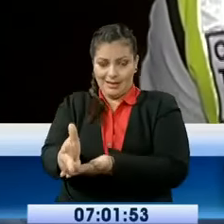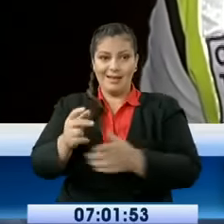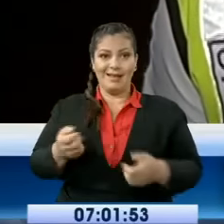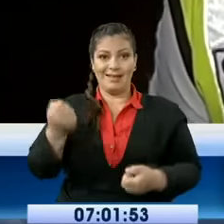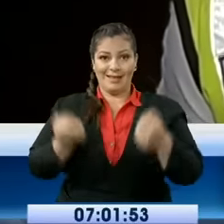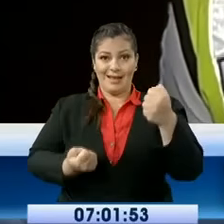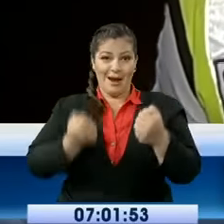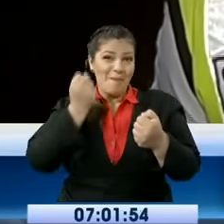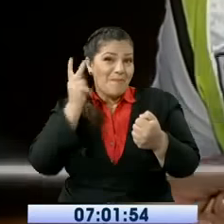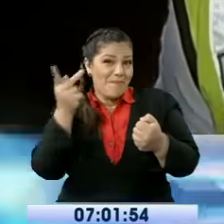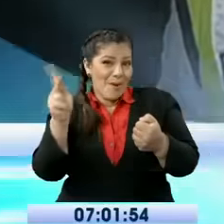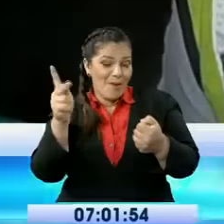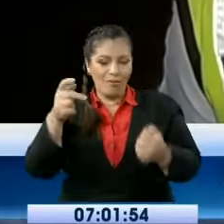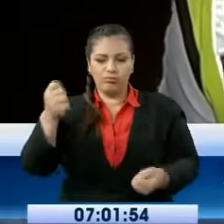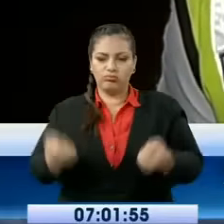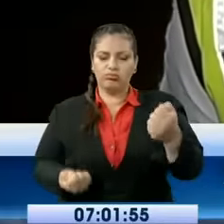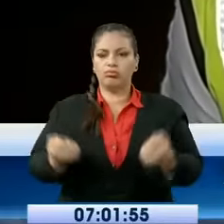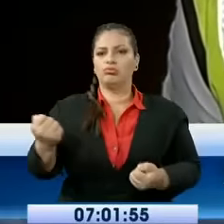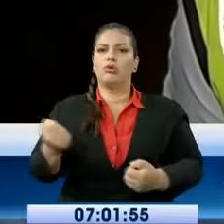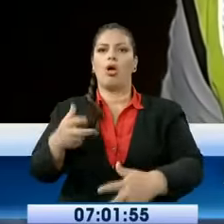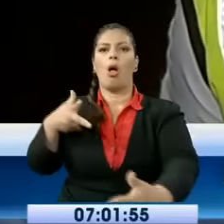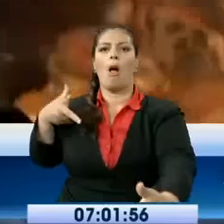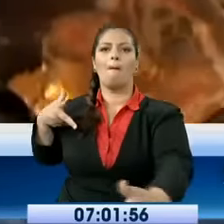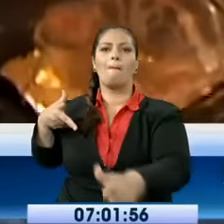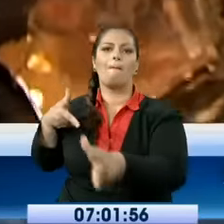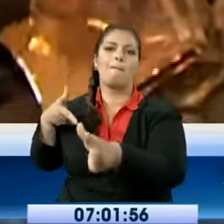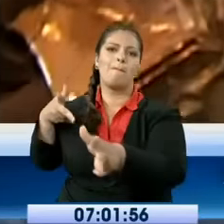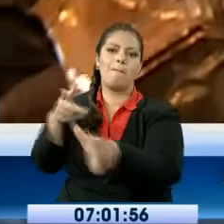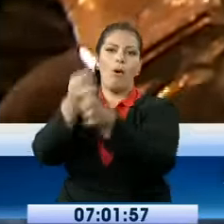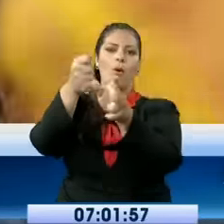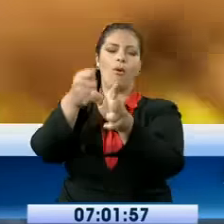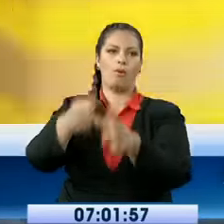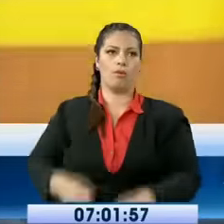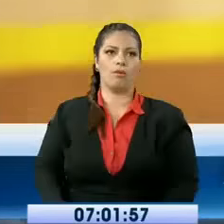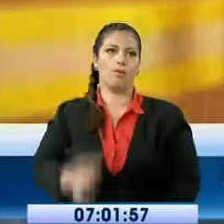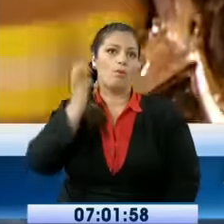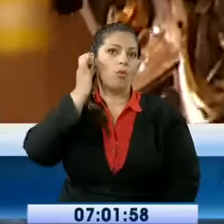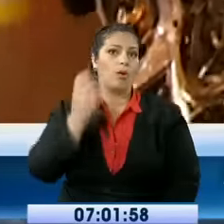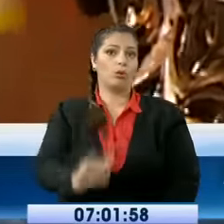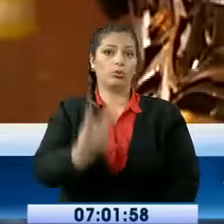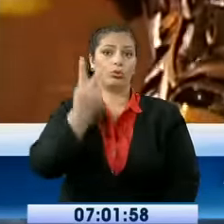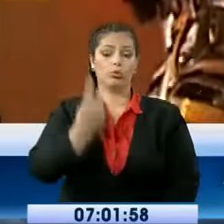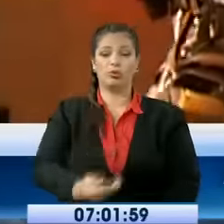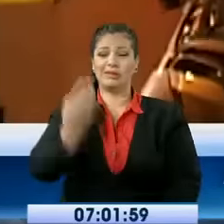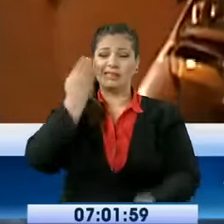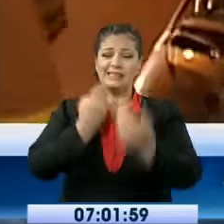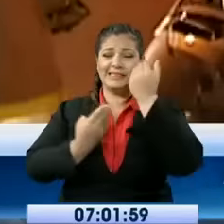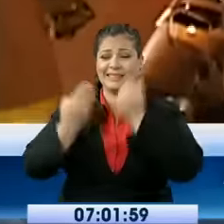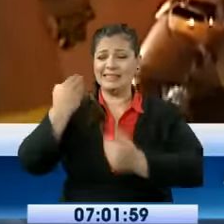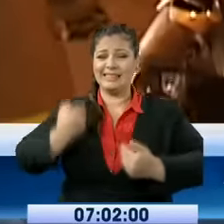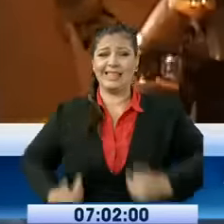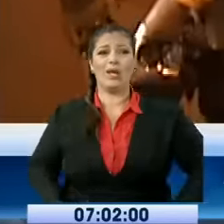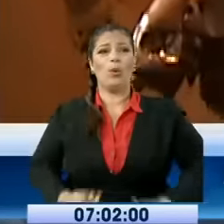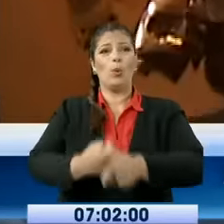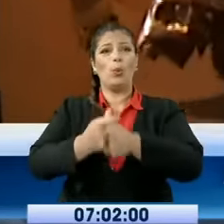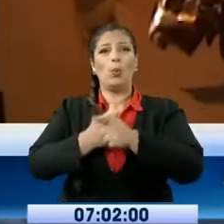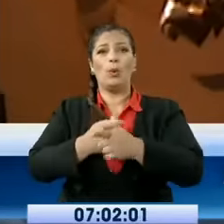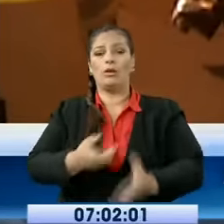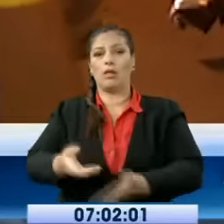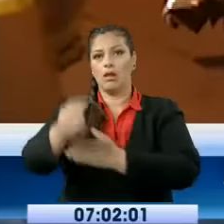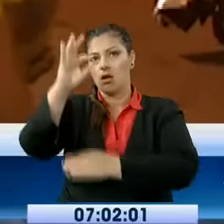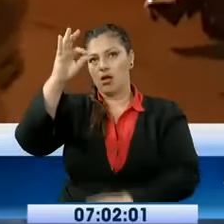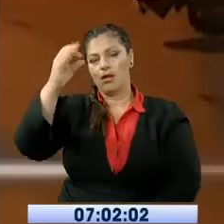accidente resultaron heridas dos personas de sexo femenino, las mismas que fueron trasladadas hasta la clínica Kennedy de La Puntilla. Iban tres señoras, iba la señora